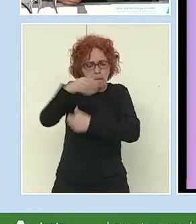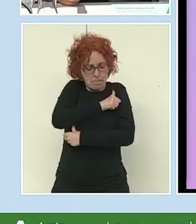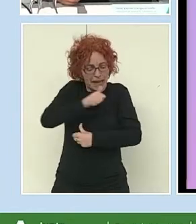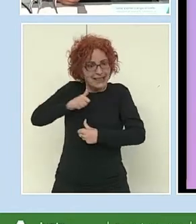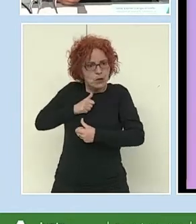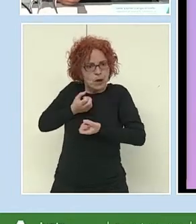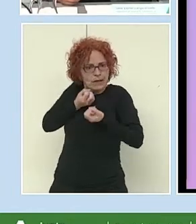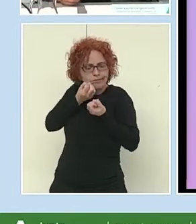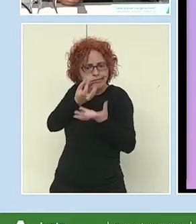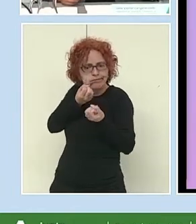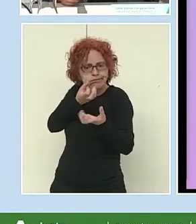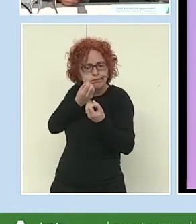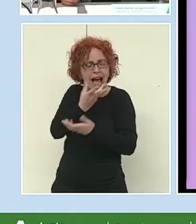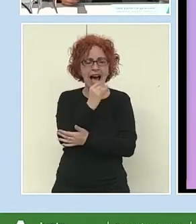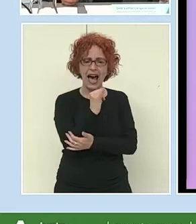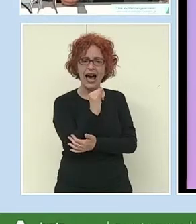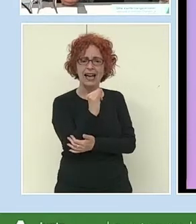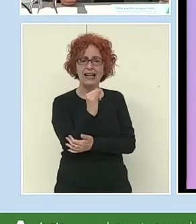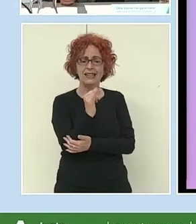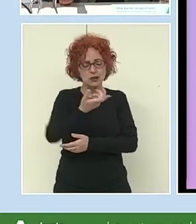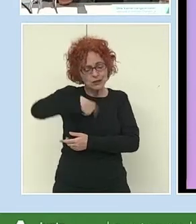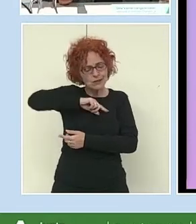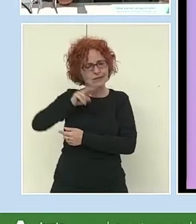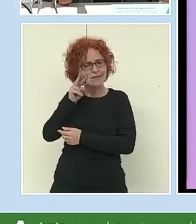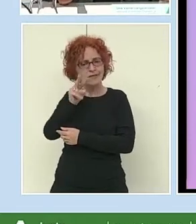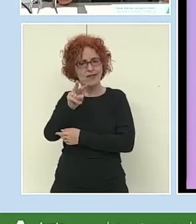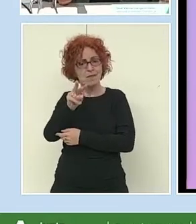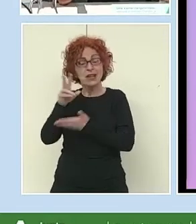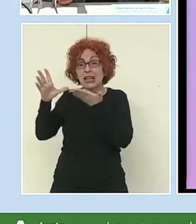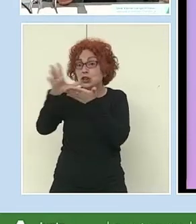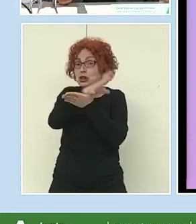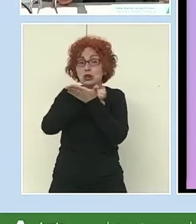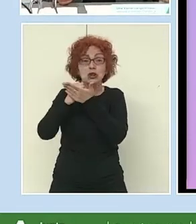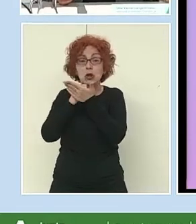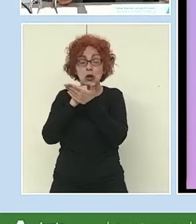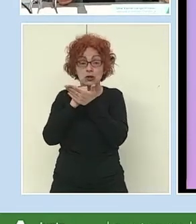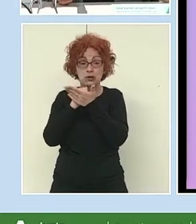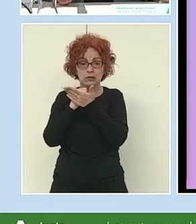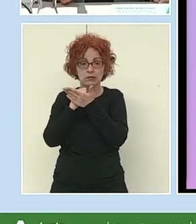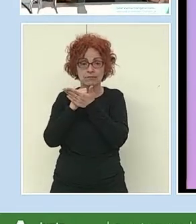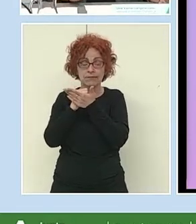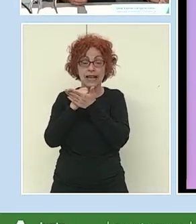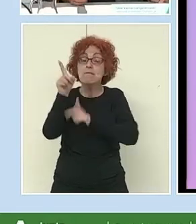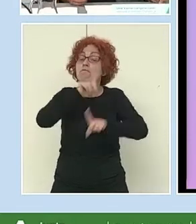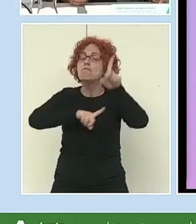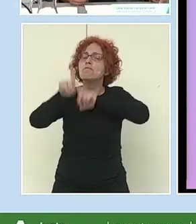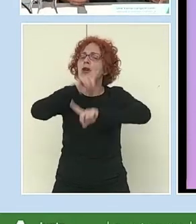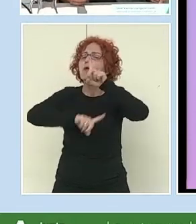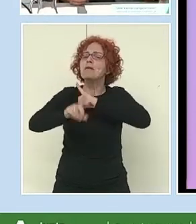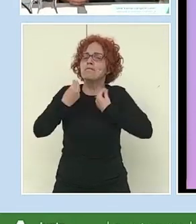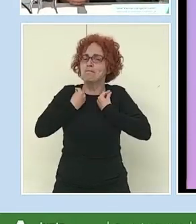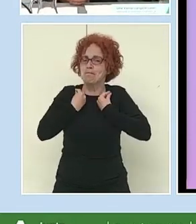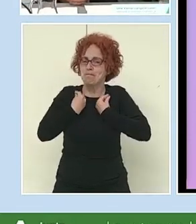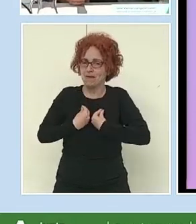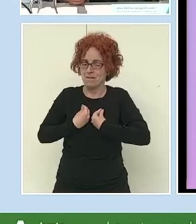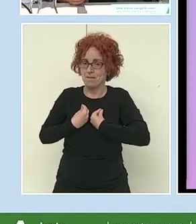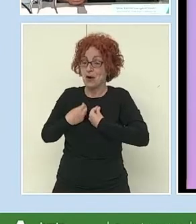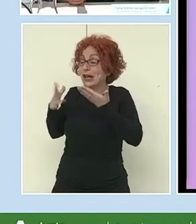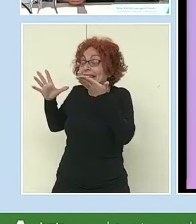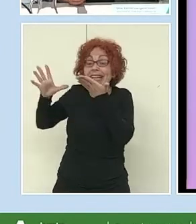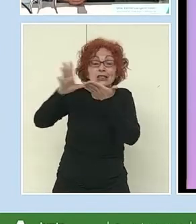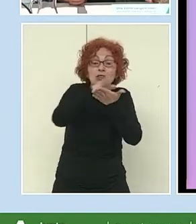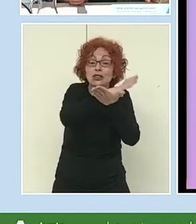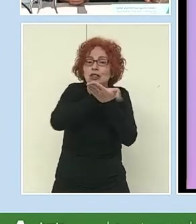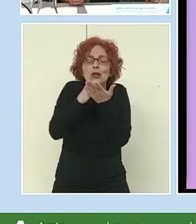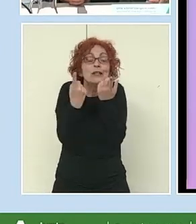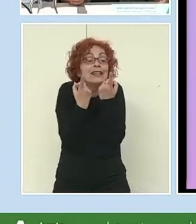empresas siempre han tenido o tienen un nexo en común, desde mi parecer, y es que es la necesidad